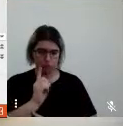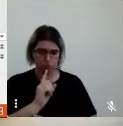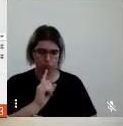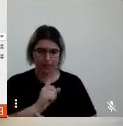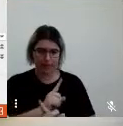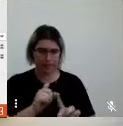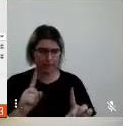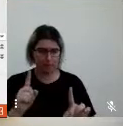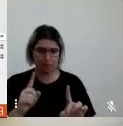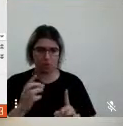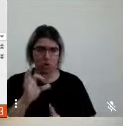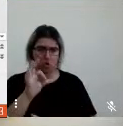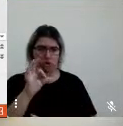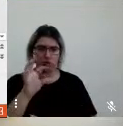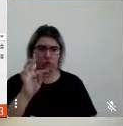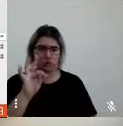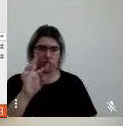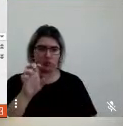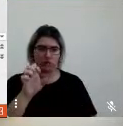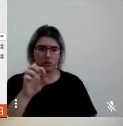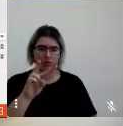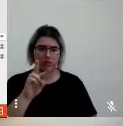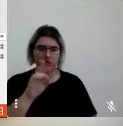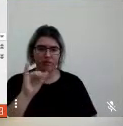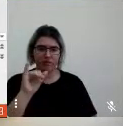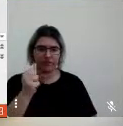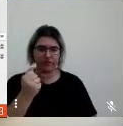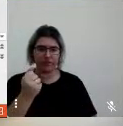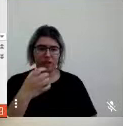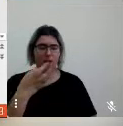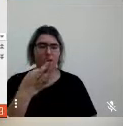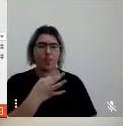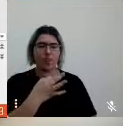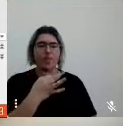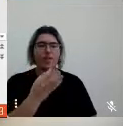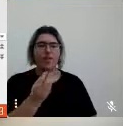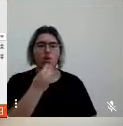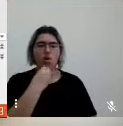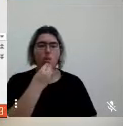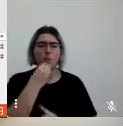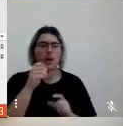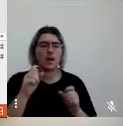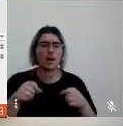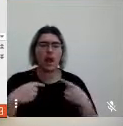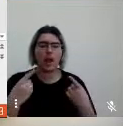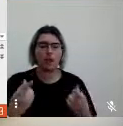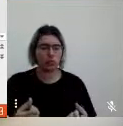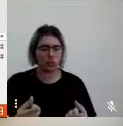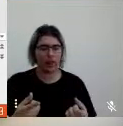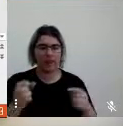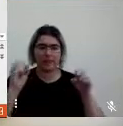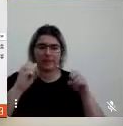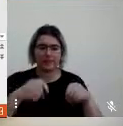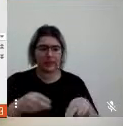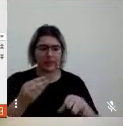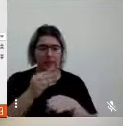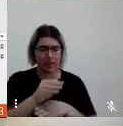de consumir stevia y sino acostumbrarnos al paladar, al sabor del alimento real. Ah,